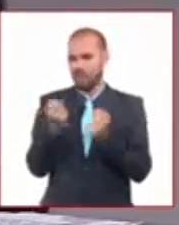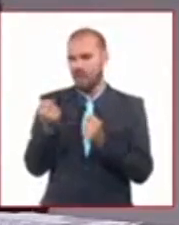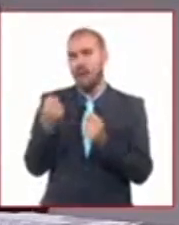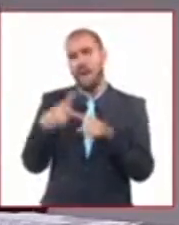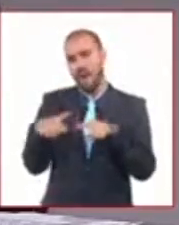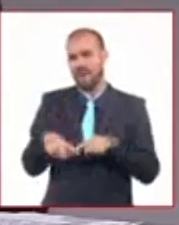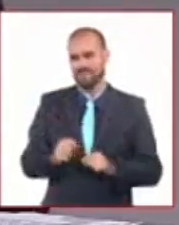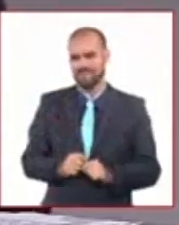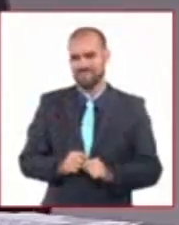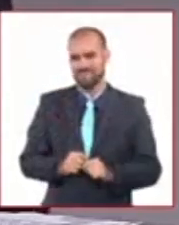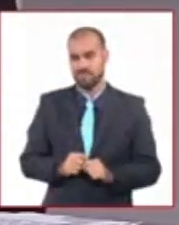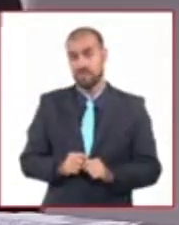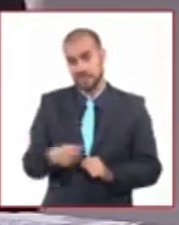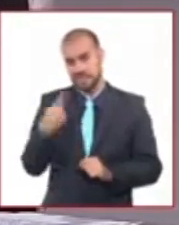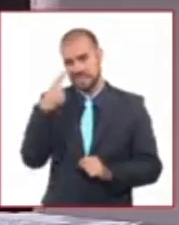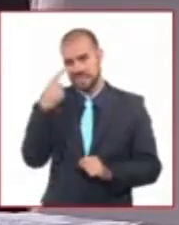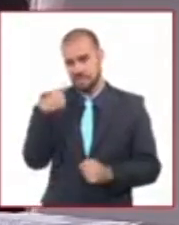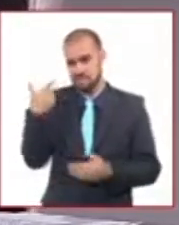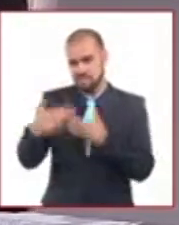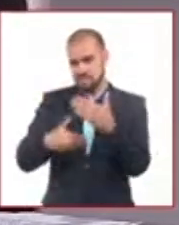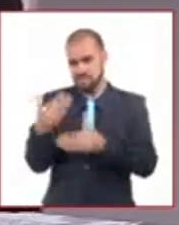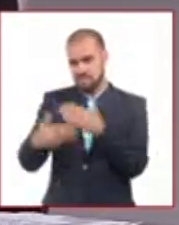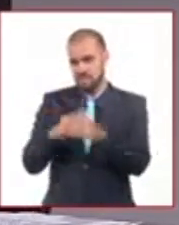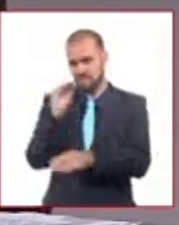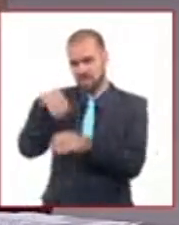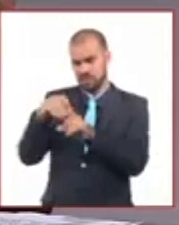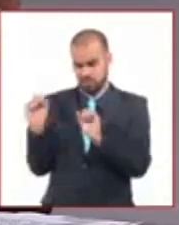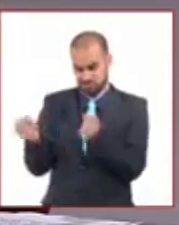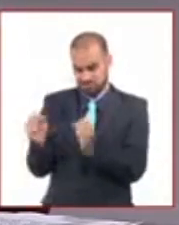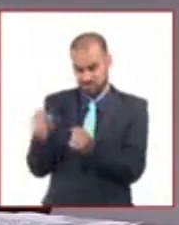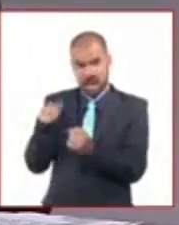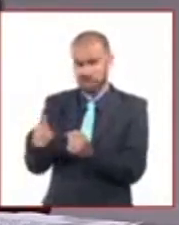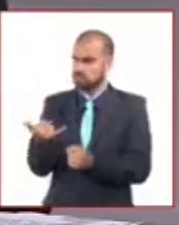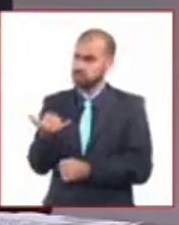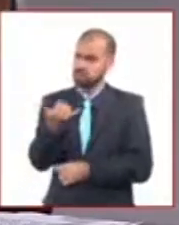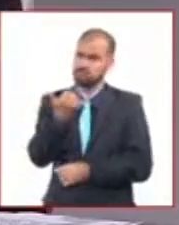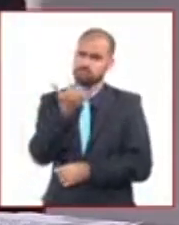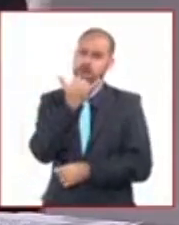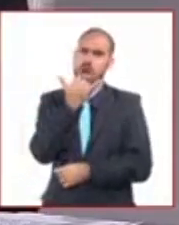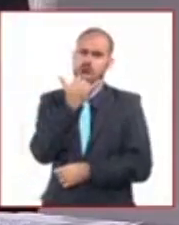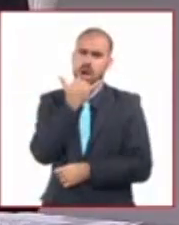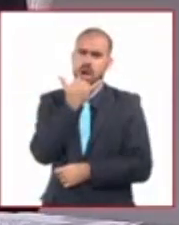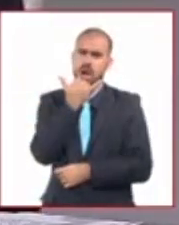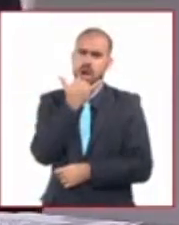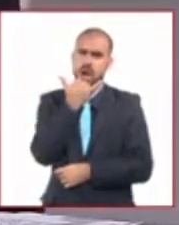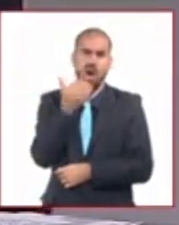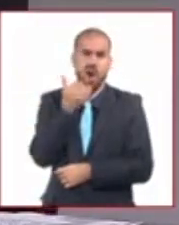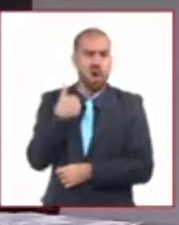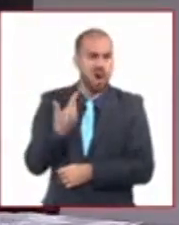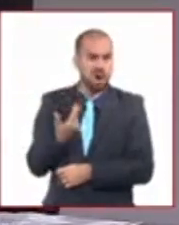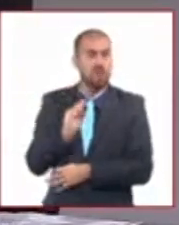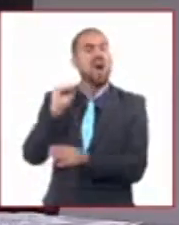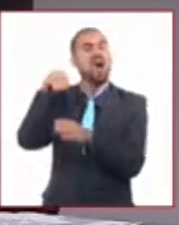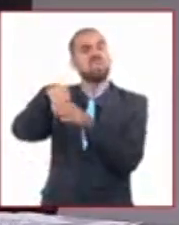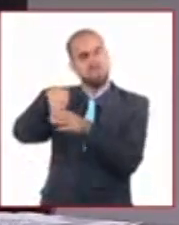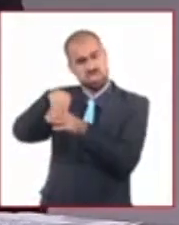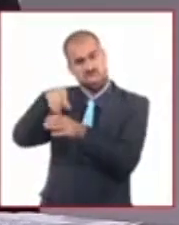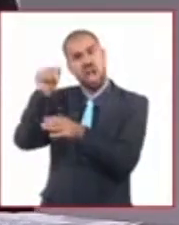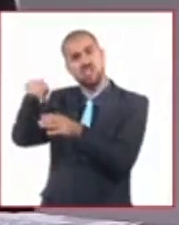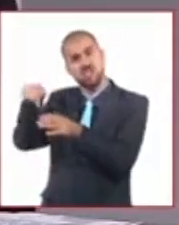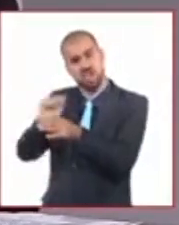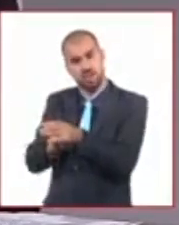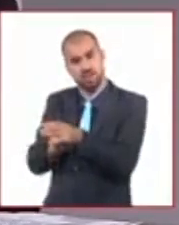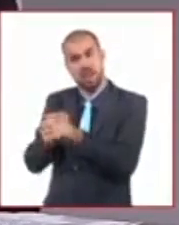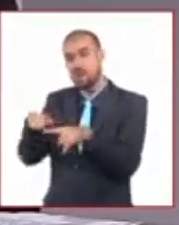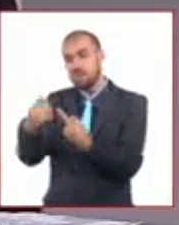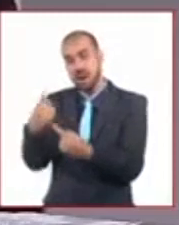una crisis estructural del capitalismo que le va a traer repercusión e incluso hacia lo interno de eeuu en las elecciones